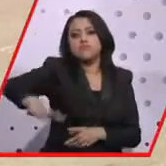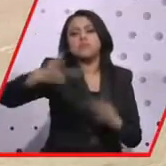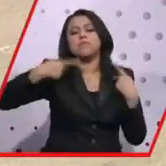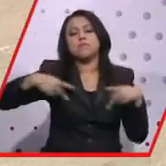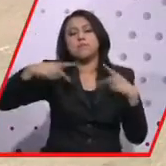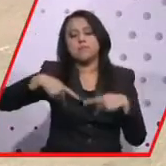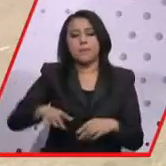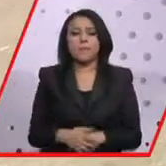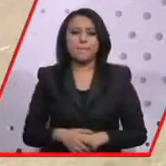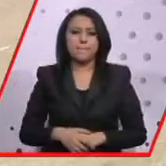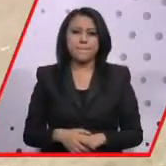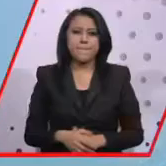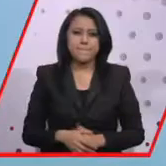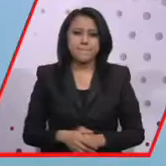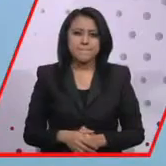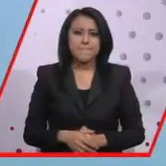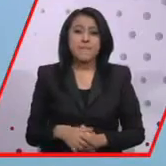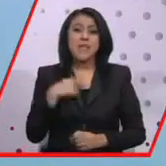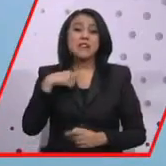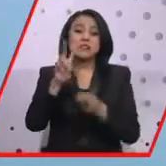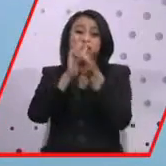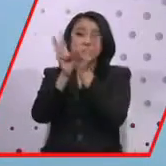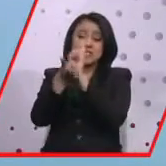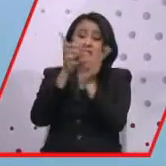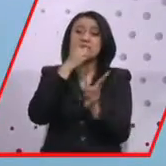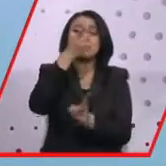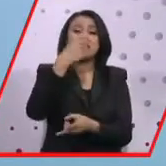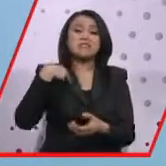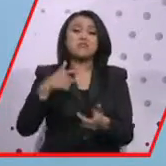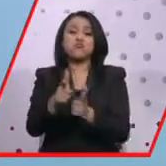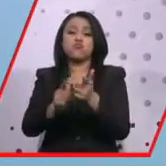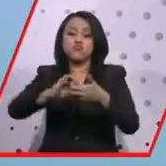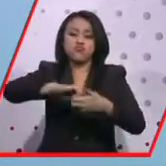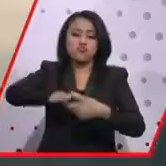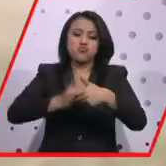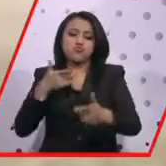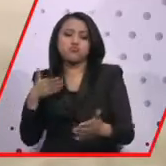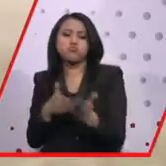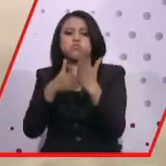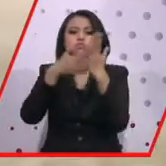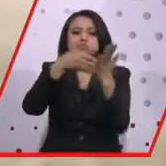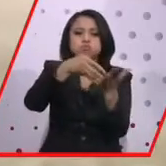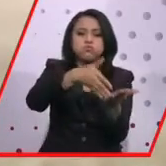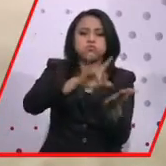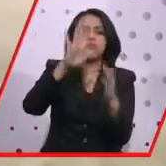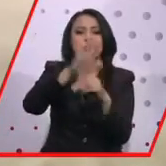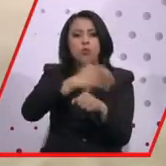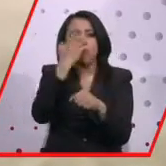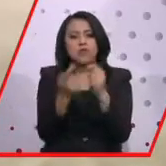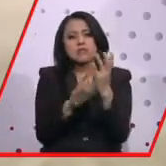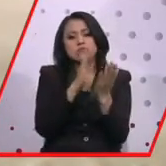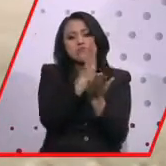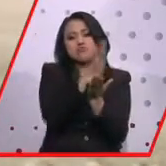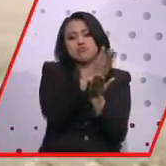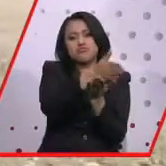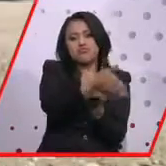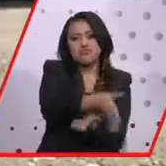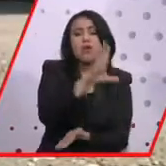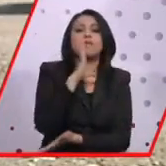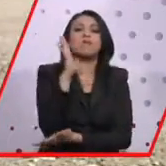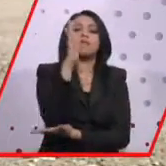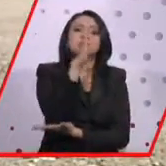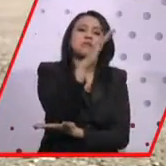metropolitana. A decir de los vecinos, un trailer lo golpeó a 3/4 de altura, provocando una fisura en su base, cosa que lo